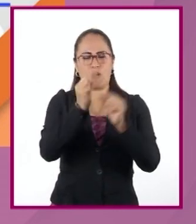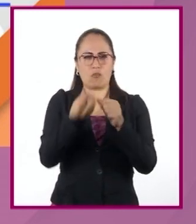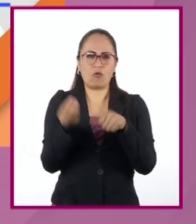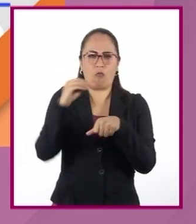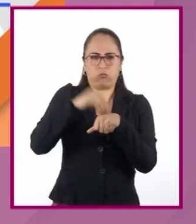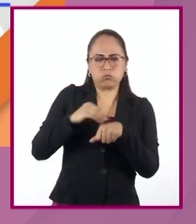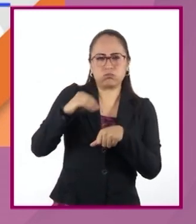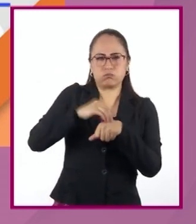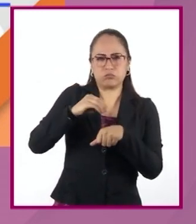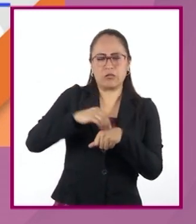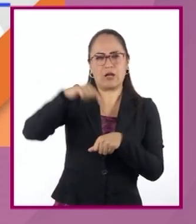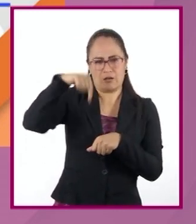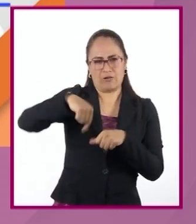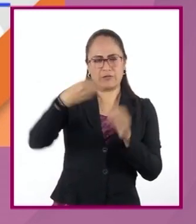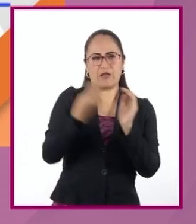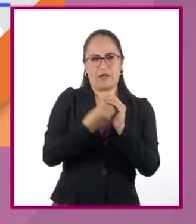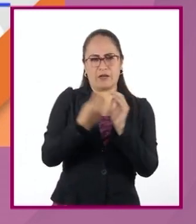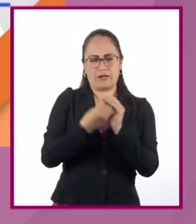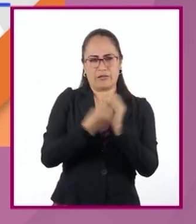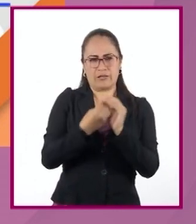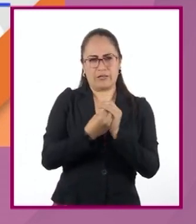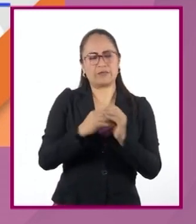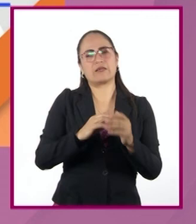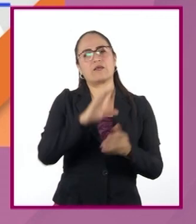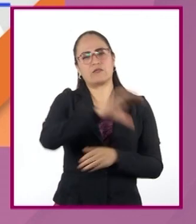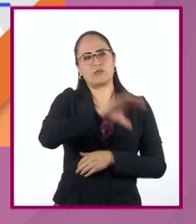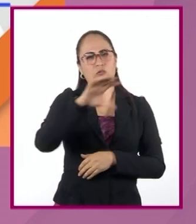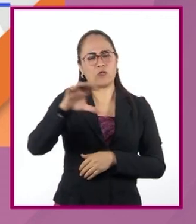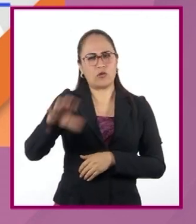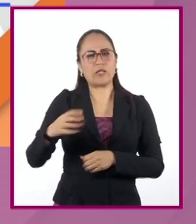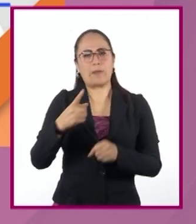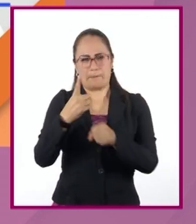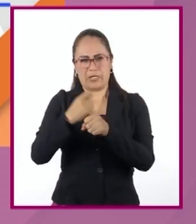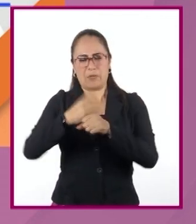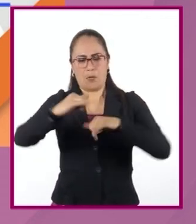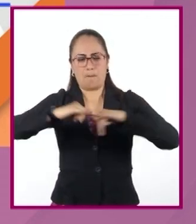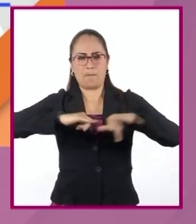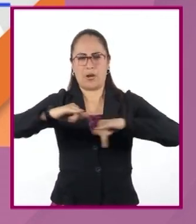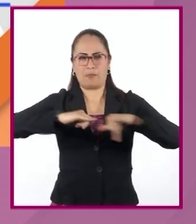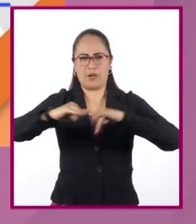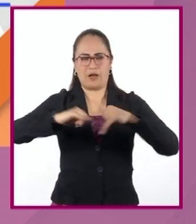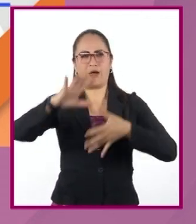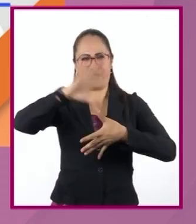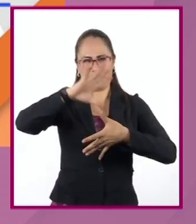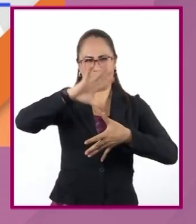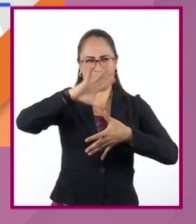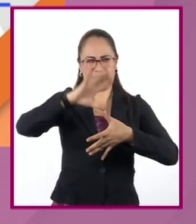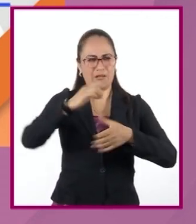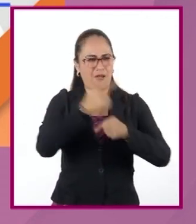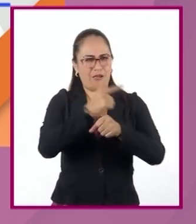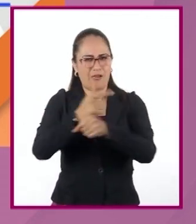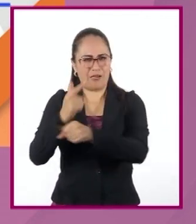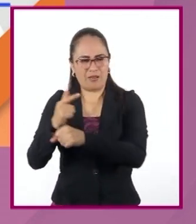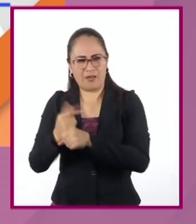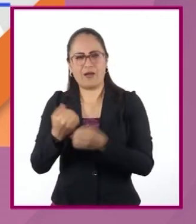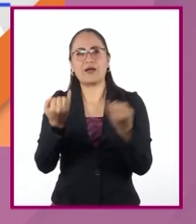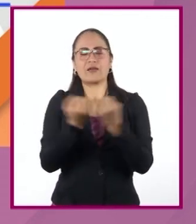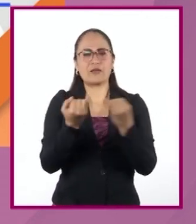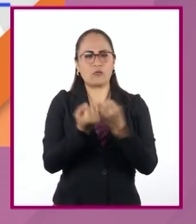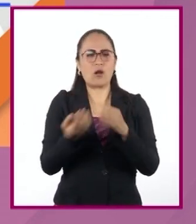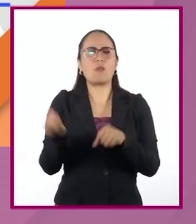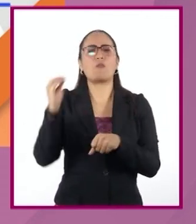en esta sesión nos corresponde ubicar las colonias en un mapa de América. También pueden colocar los